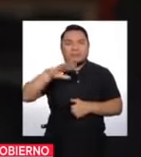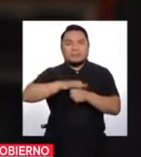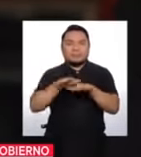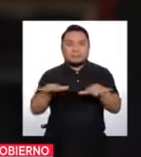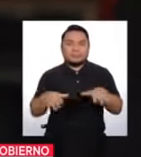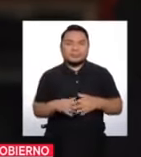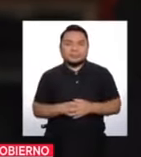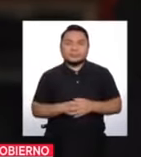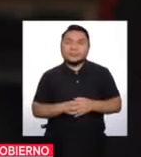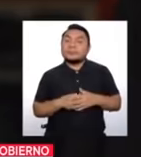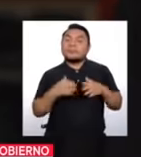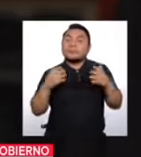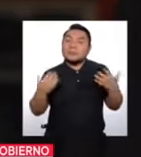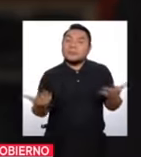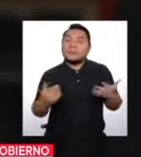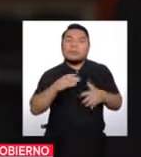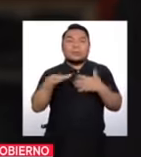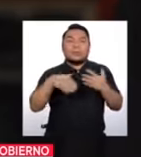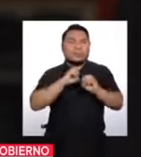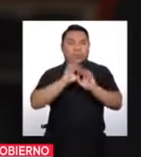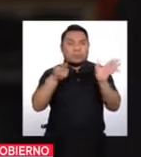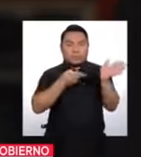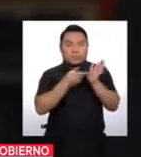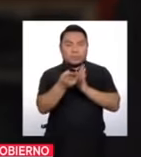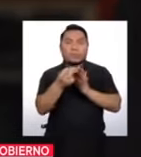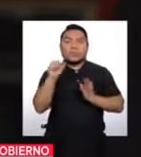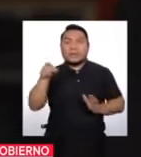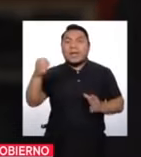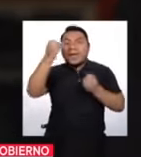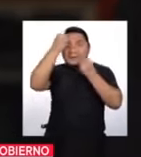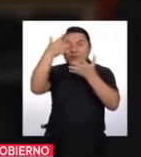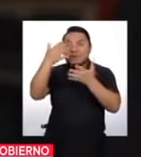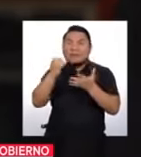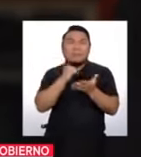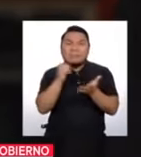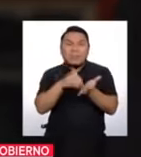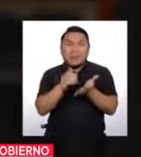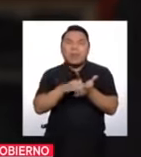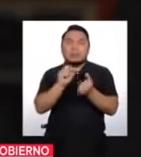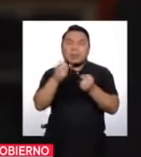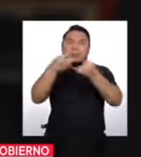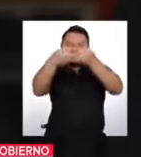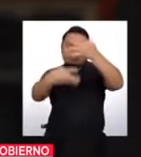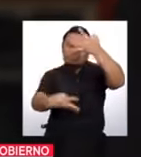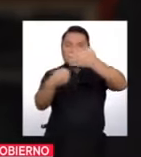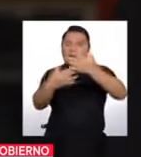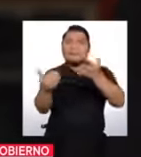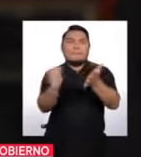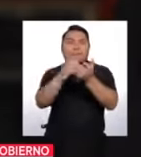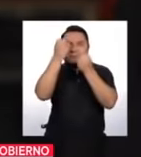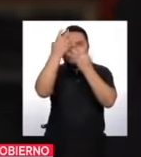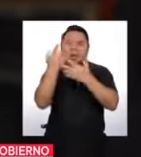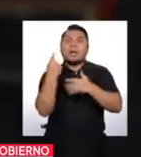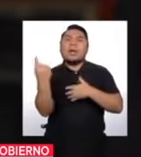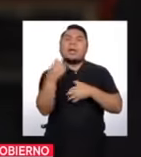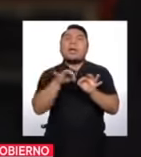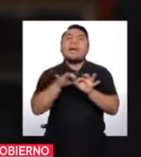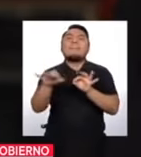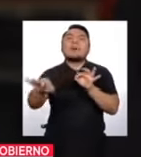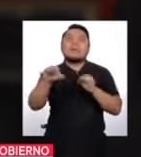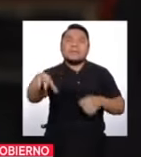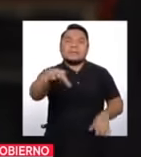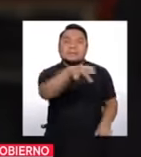Nosotros, en aras de la transparencia, vamos a ampliar la información por cada una de las provincias, ya que